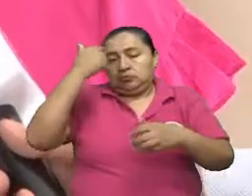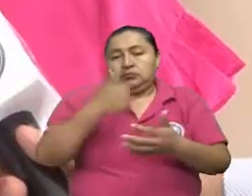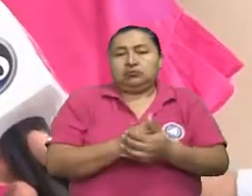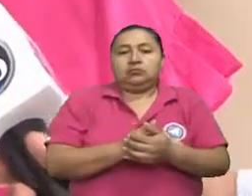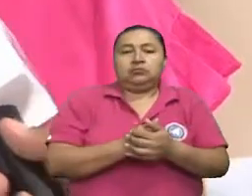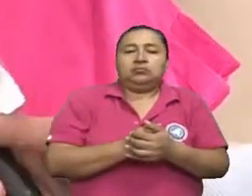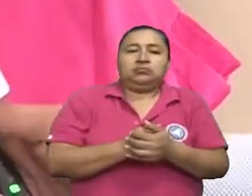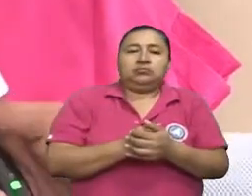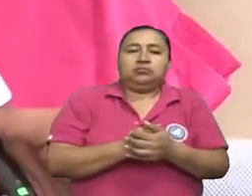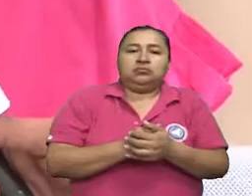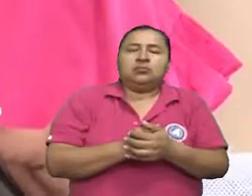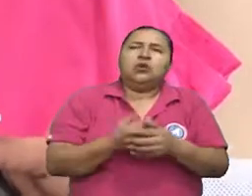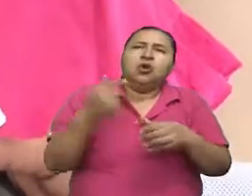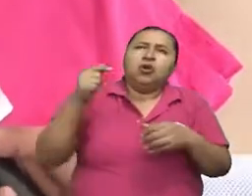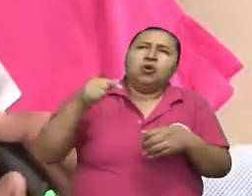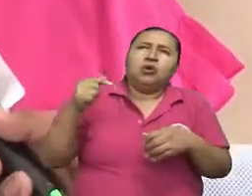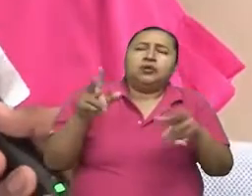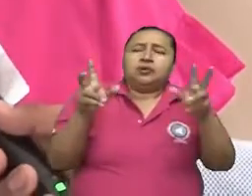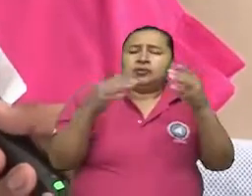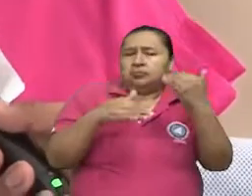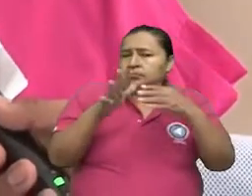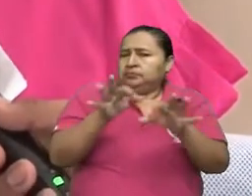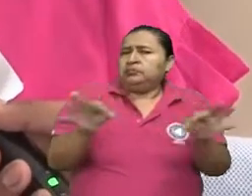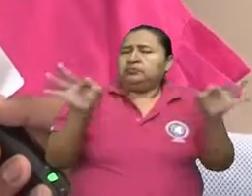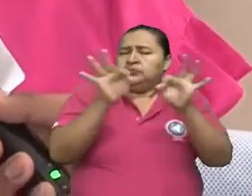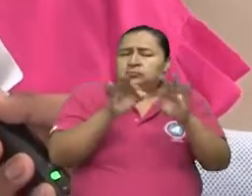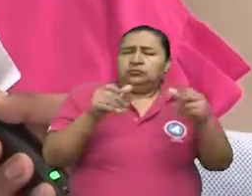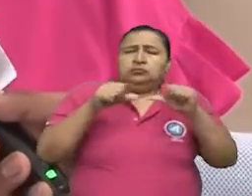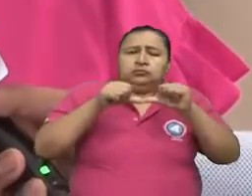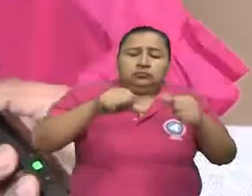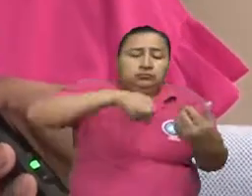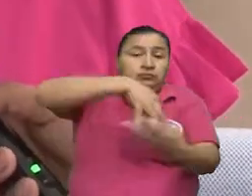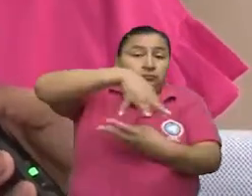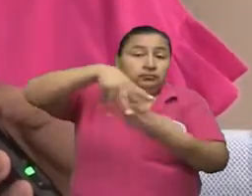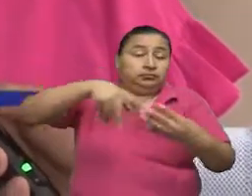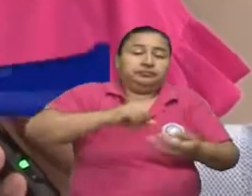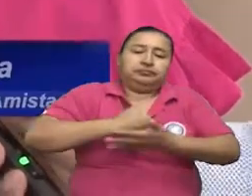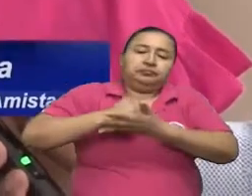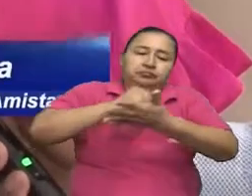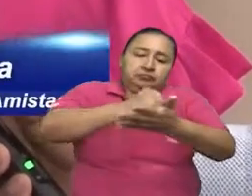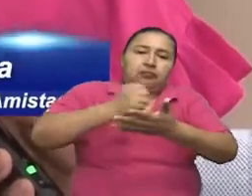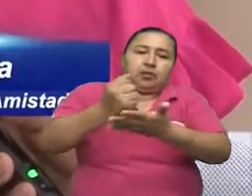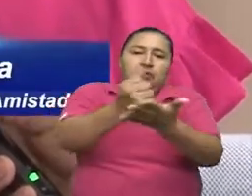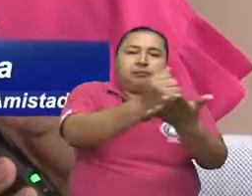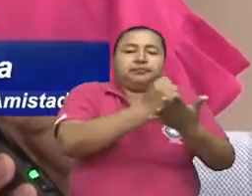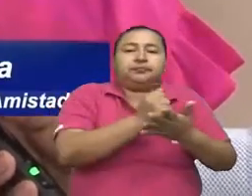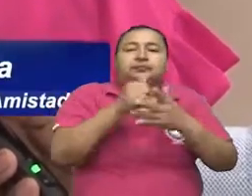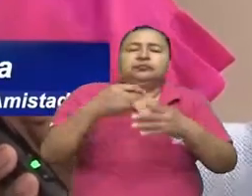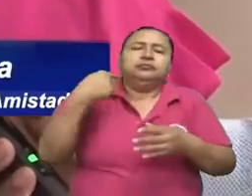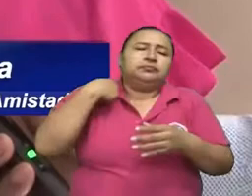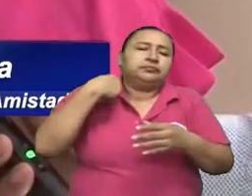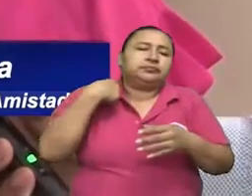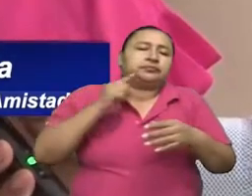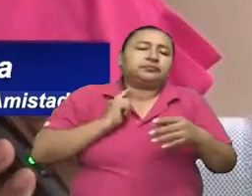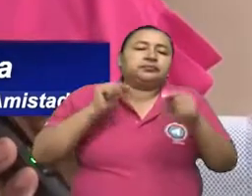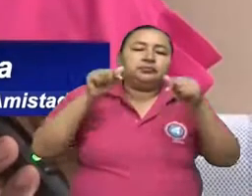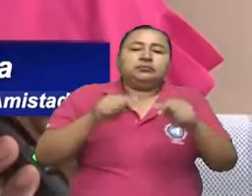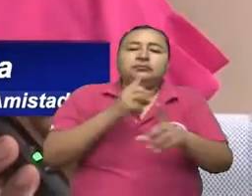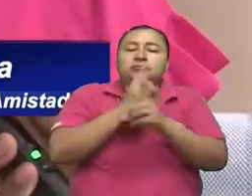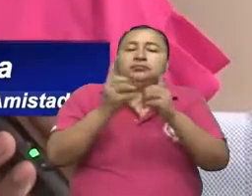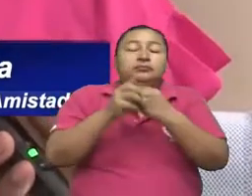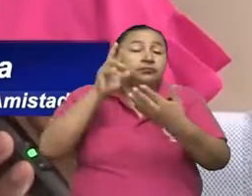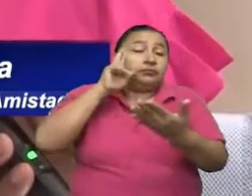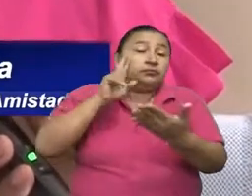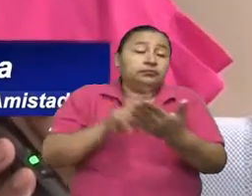Todo el tema más importante es continuar esas relaciones de amistad, de cooperación que siempre hemos tenido. Pues debemos de recordar